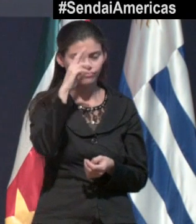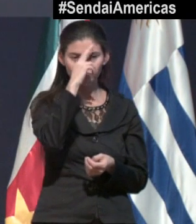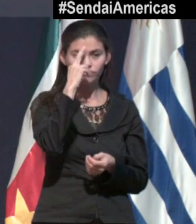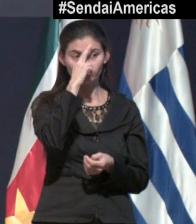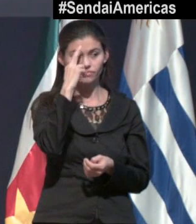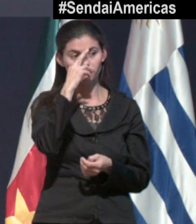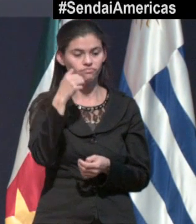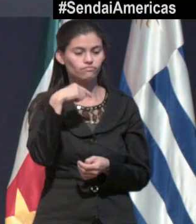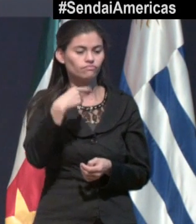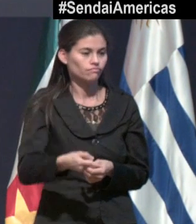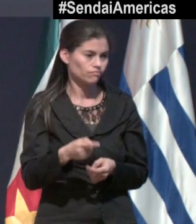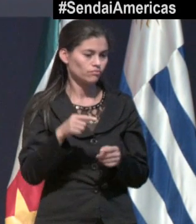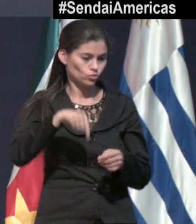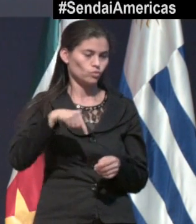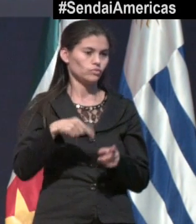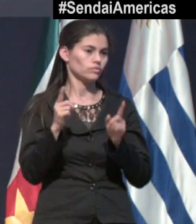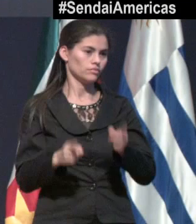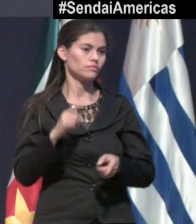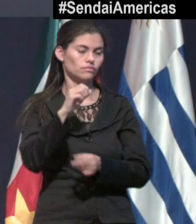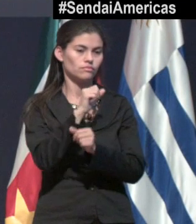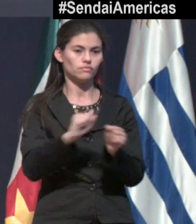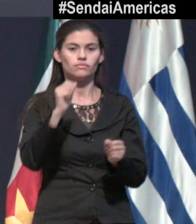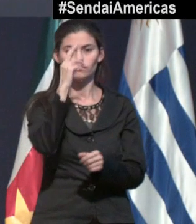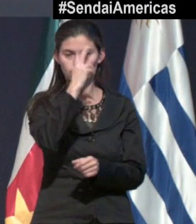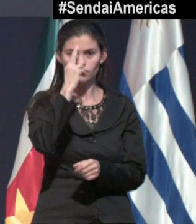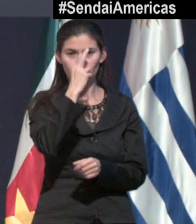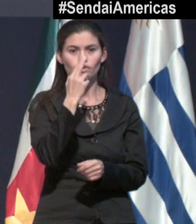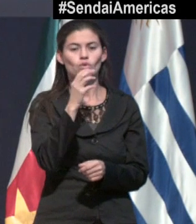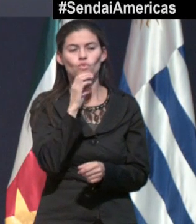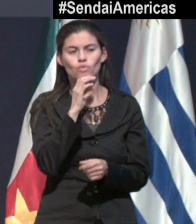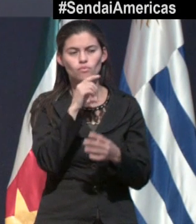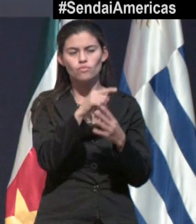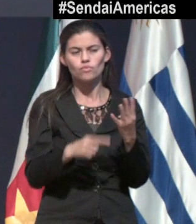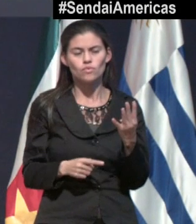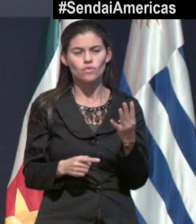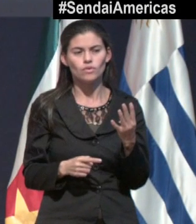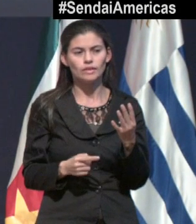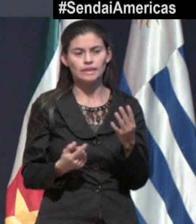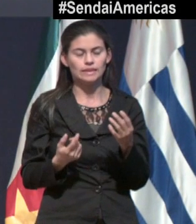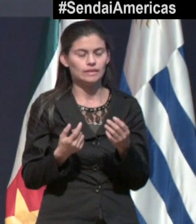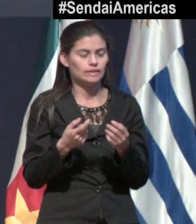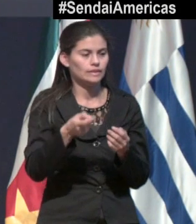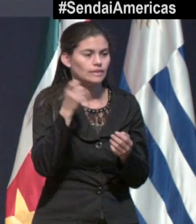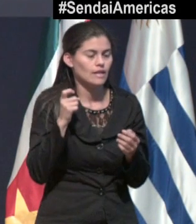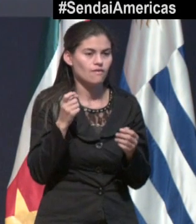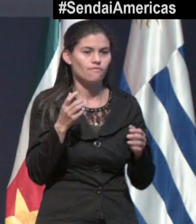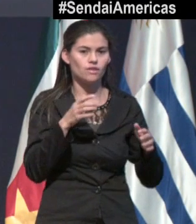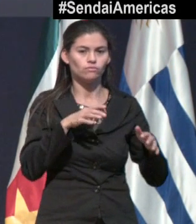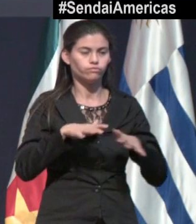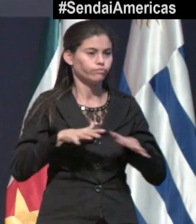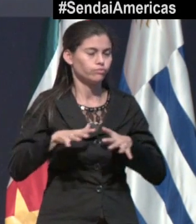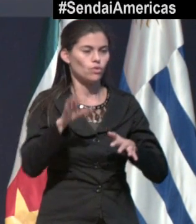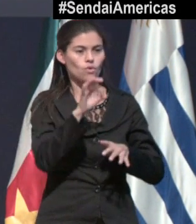los próximos días, qué puede suceder con eventos de enorme magnitud que